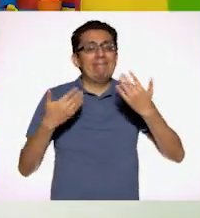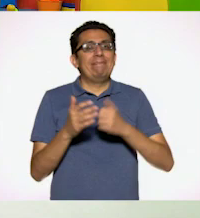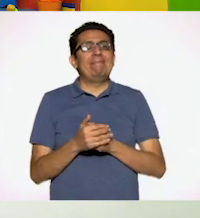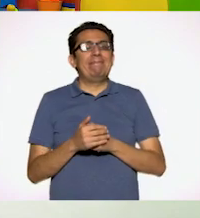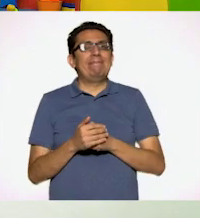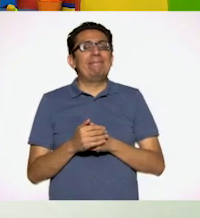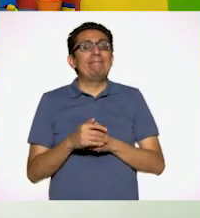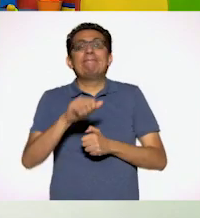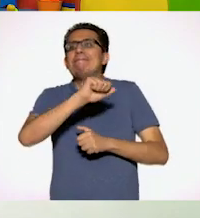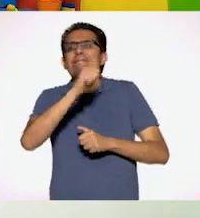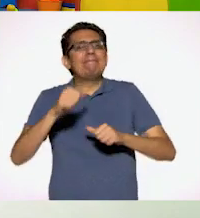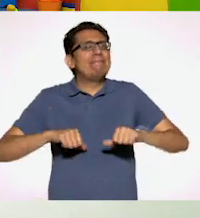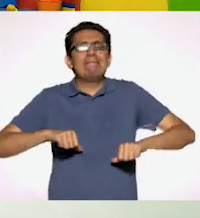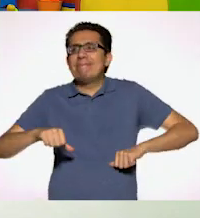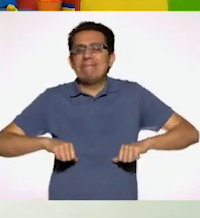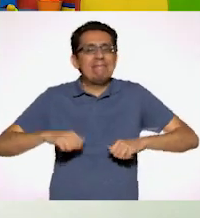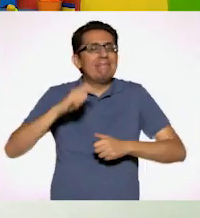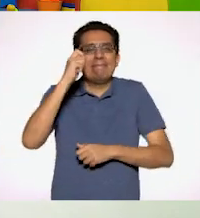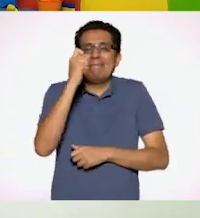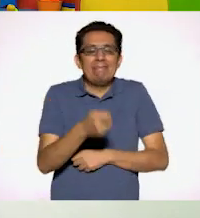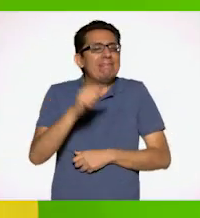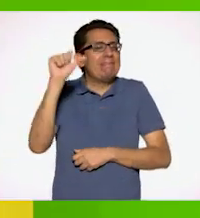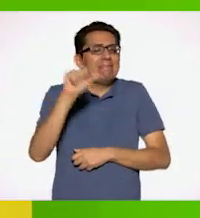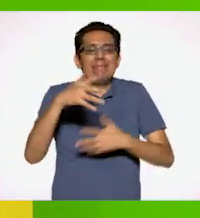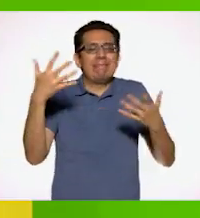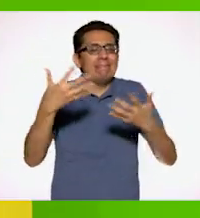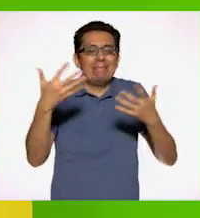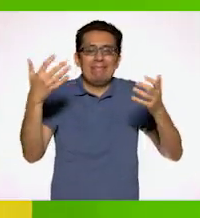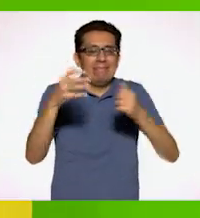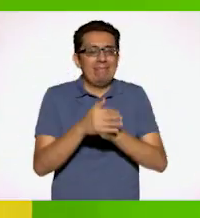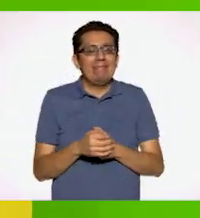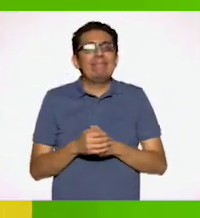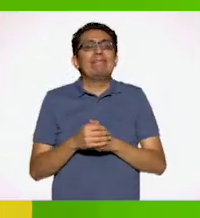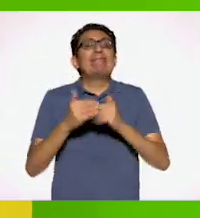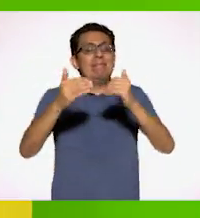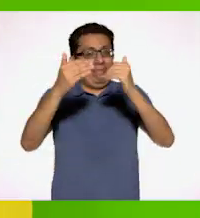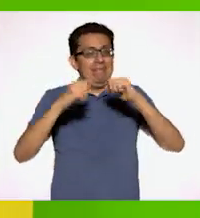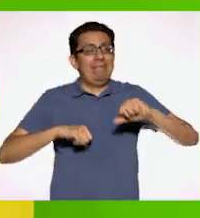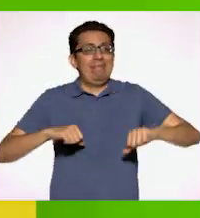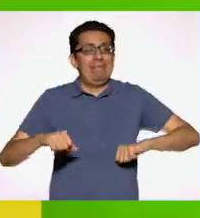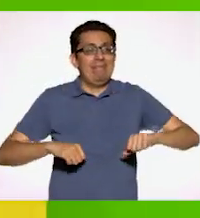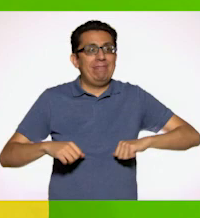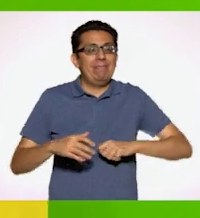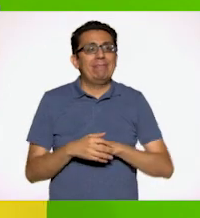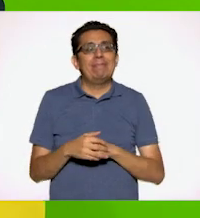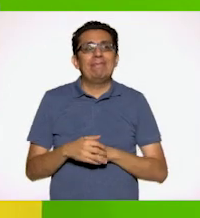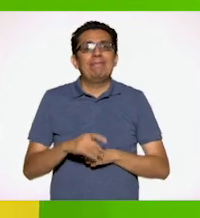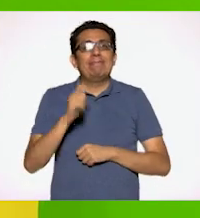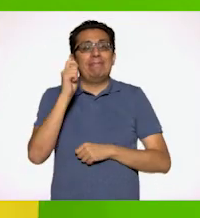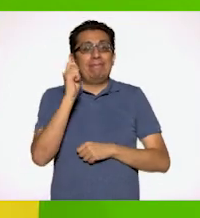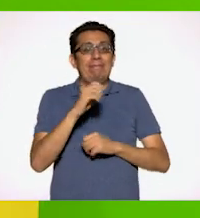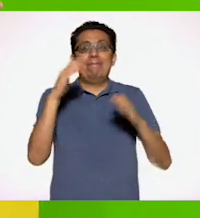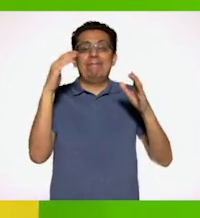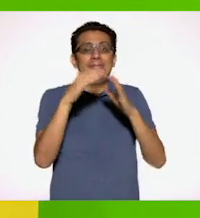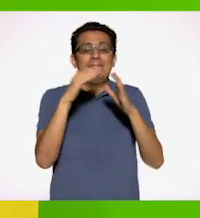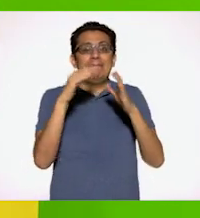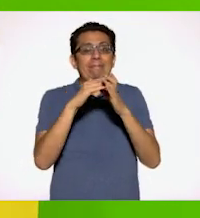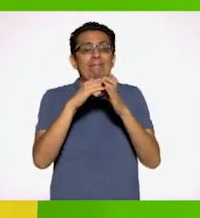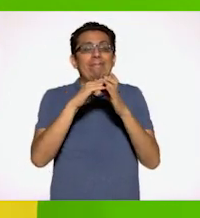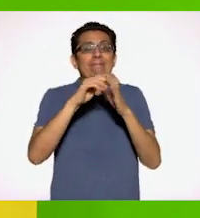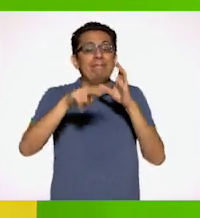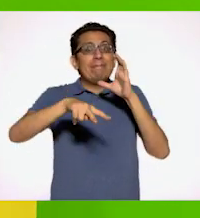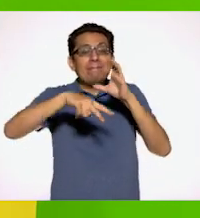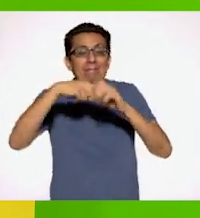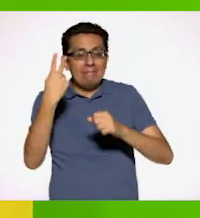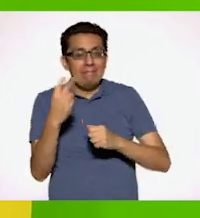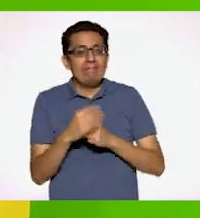¿Qué más vamos a hacer? ¿Qué otra actividad haremos hoy? La siguiente actividad se llama Vaciemos nuestra casa. Consiste en lanzar